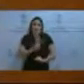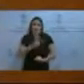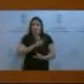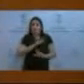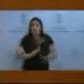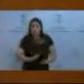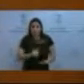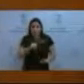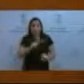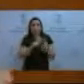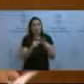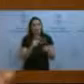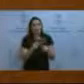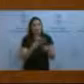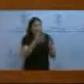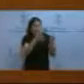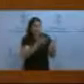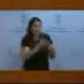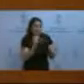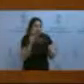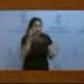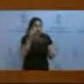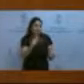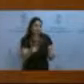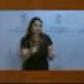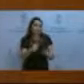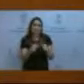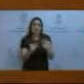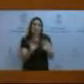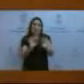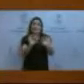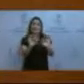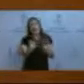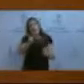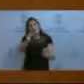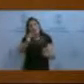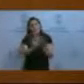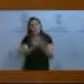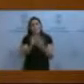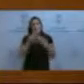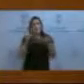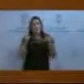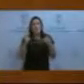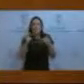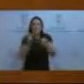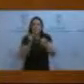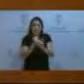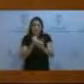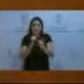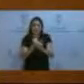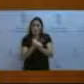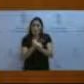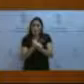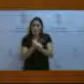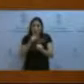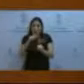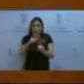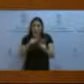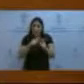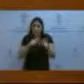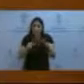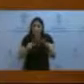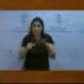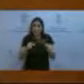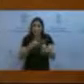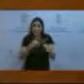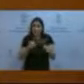políticas es a lo que nos han llevado. Y como faltaba poco, tenemos el Servicio Público de Empleo que en los últimos 10 años más eficacia ha perdido. Es decir, no hay ningún